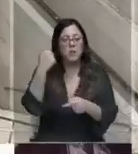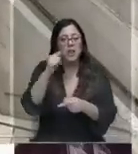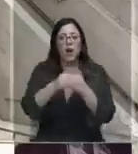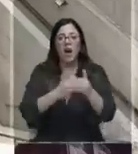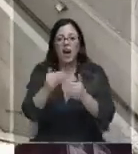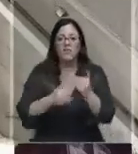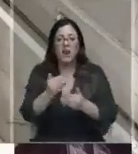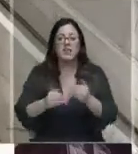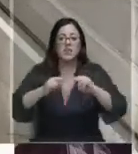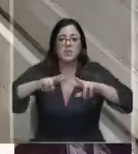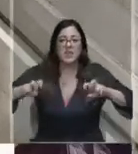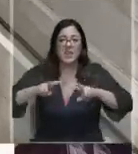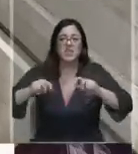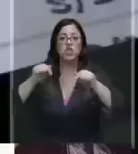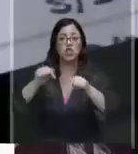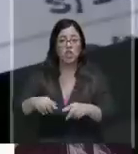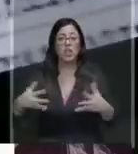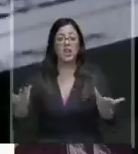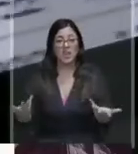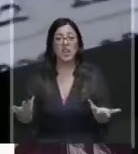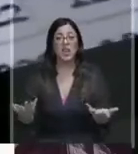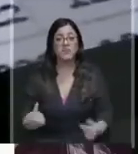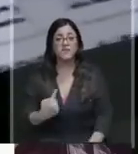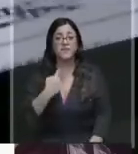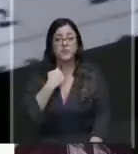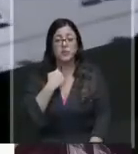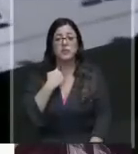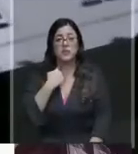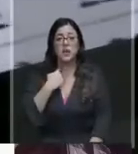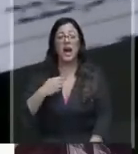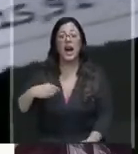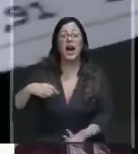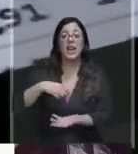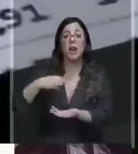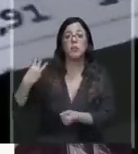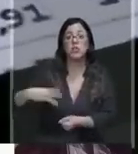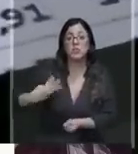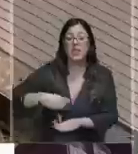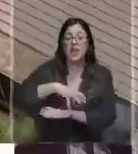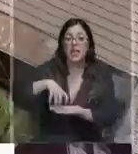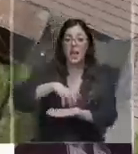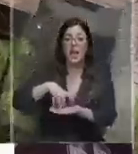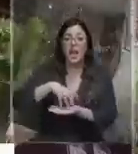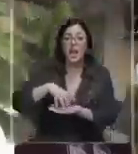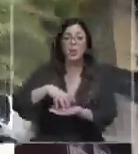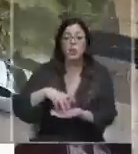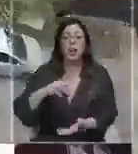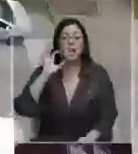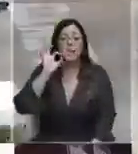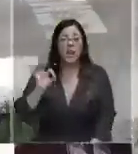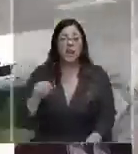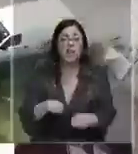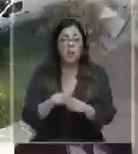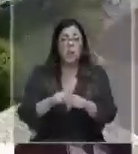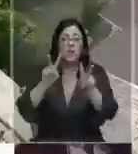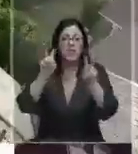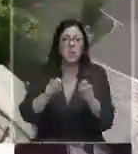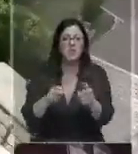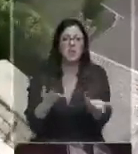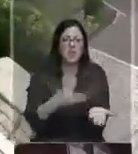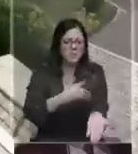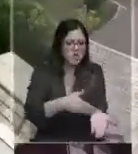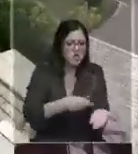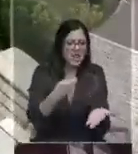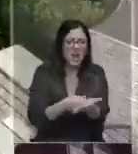remece hoy al municipio de Las Condes y que pone en la mira cada paso de los procesos ante millonarias compras con recursos públicos.